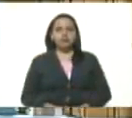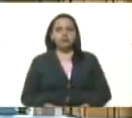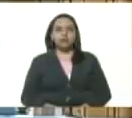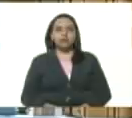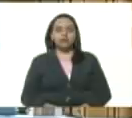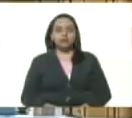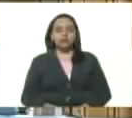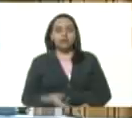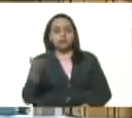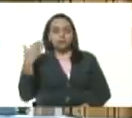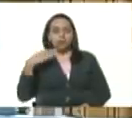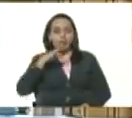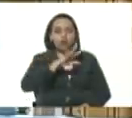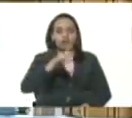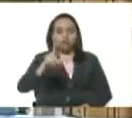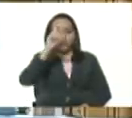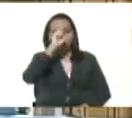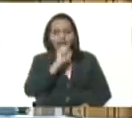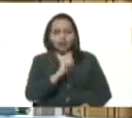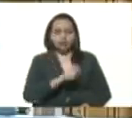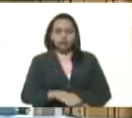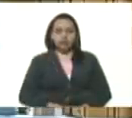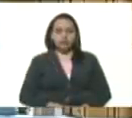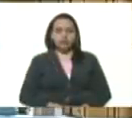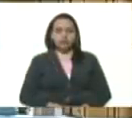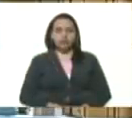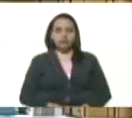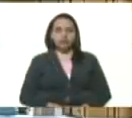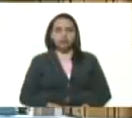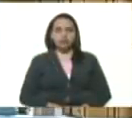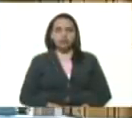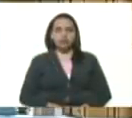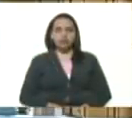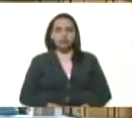hace 41 años, bueno, fue